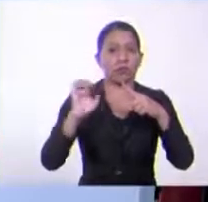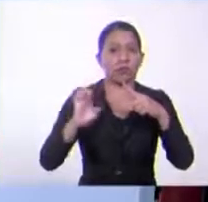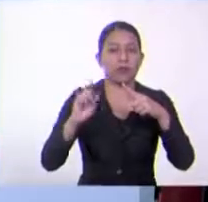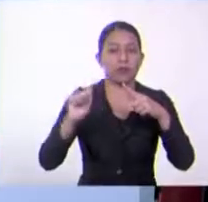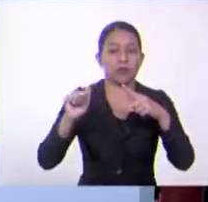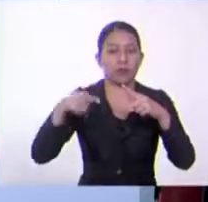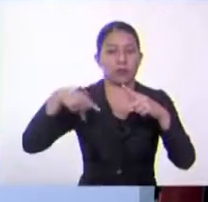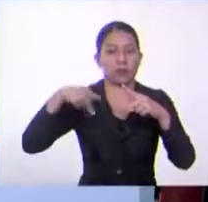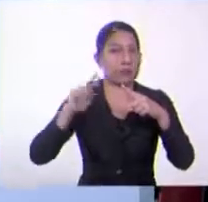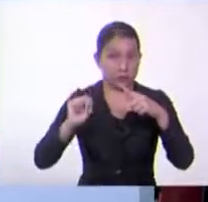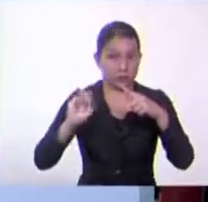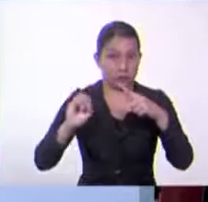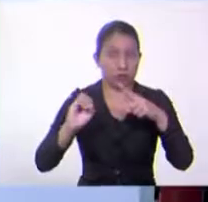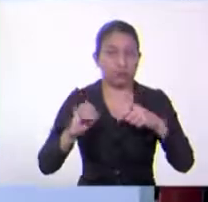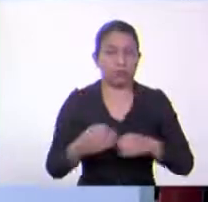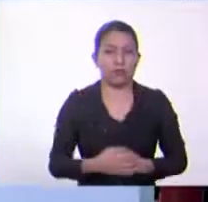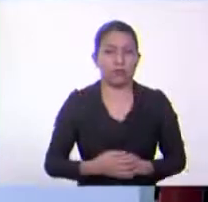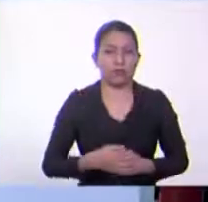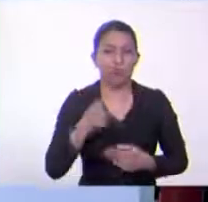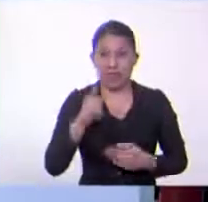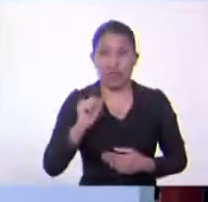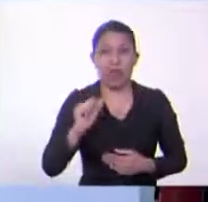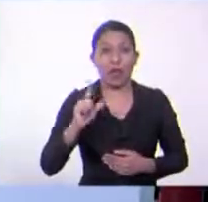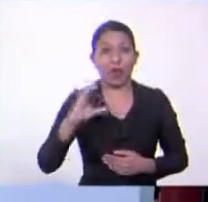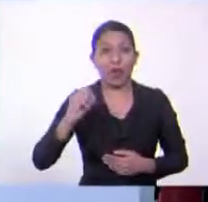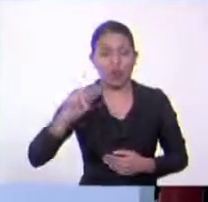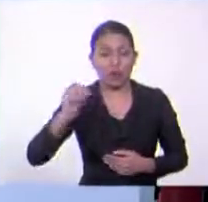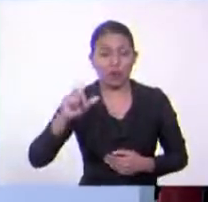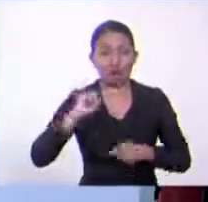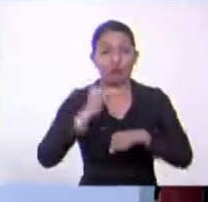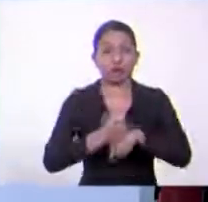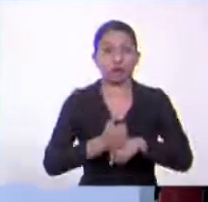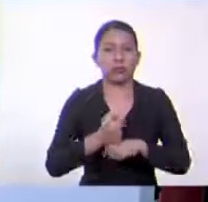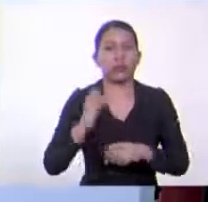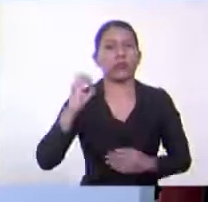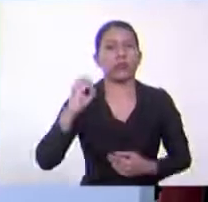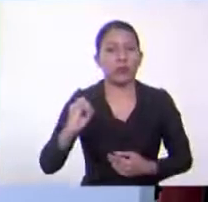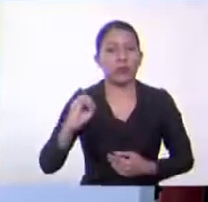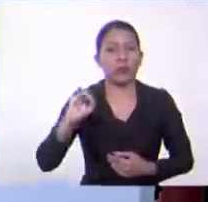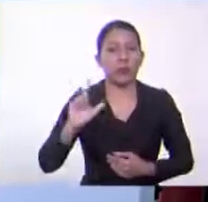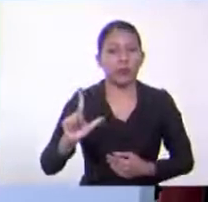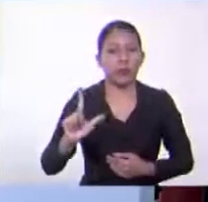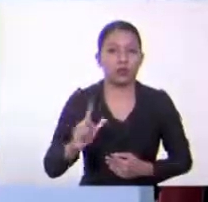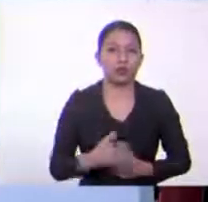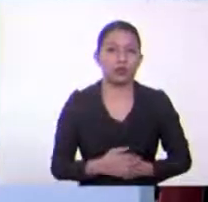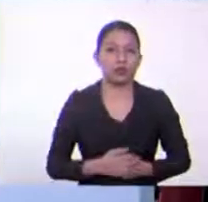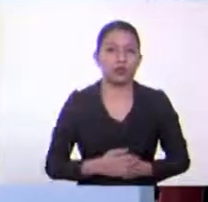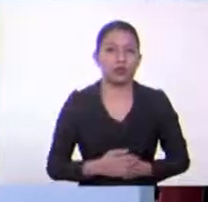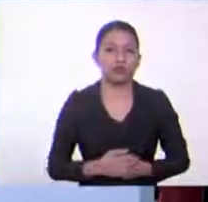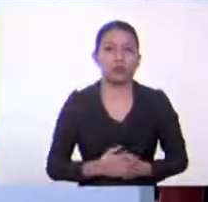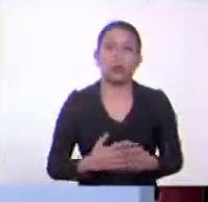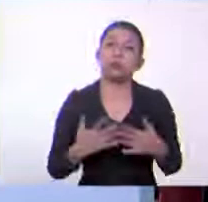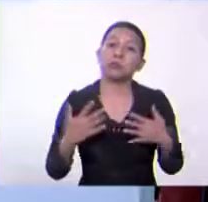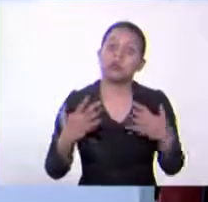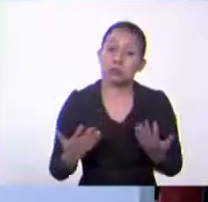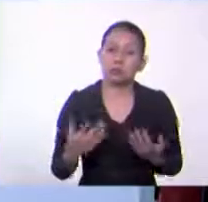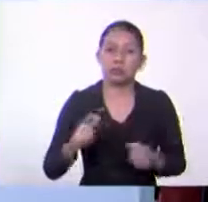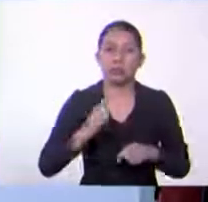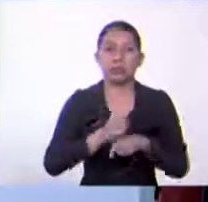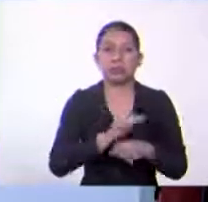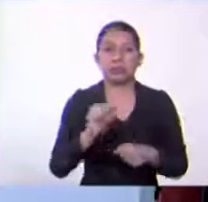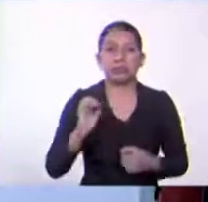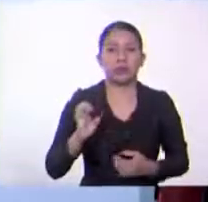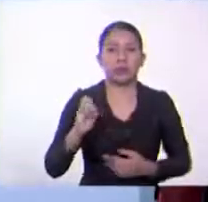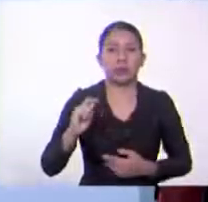Pero como es alcohol, se le coloca la terminación ol. Por tanto, este se llama